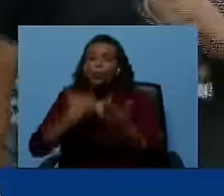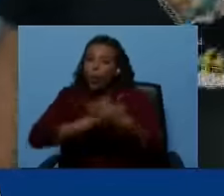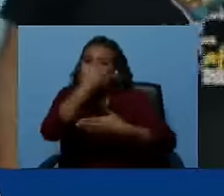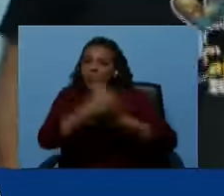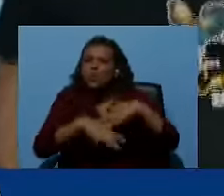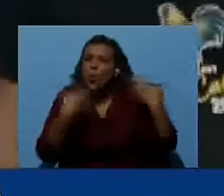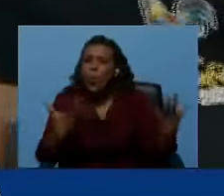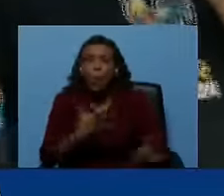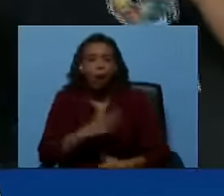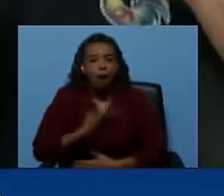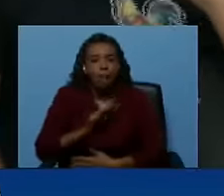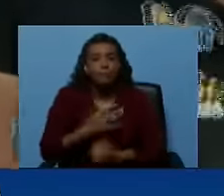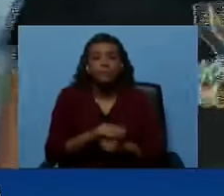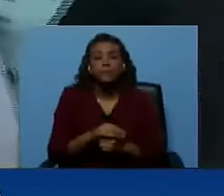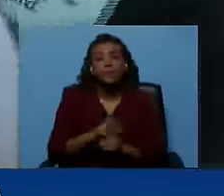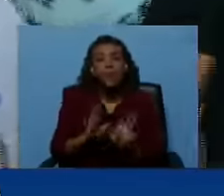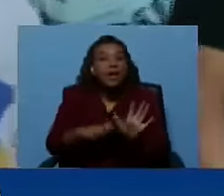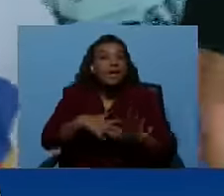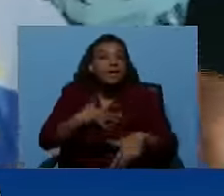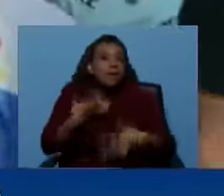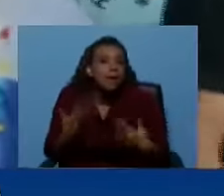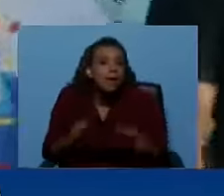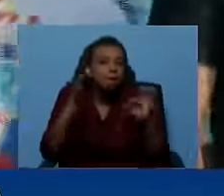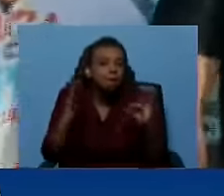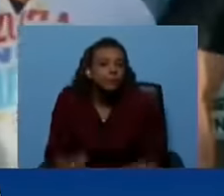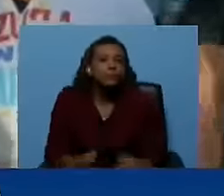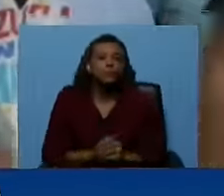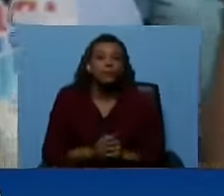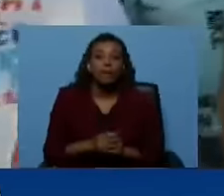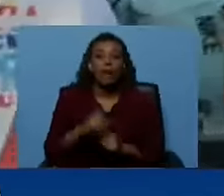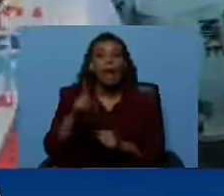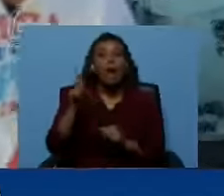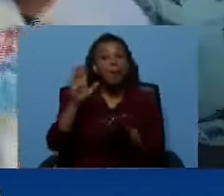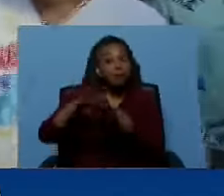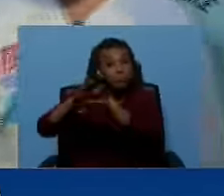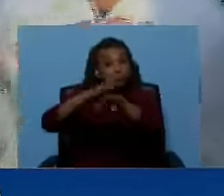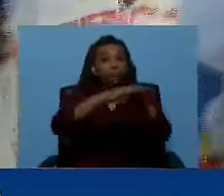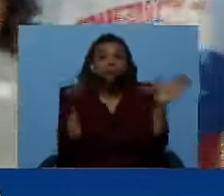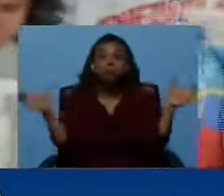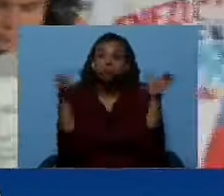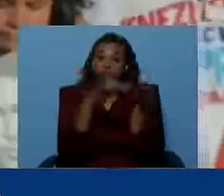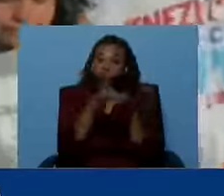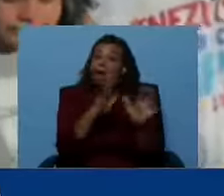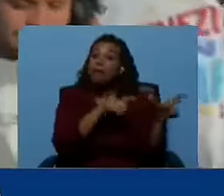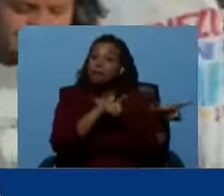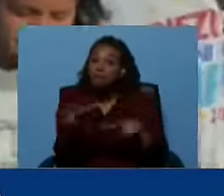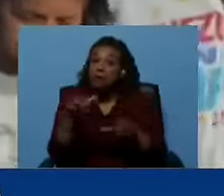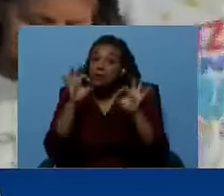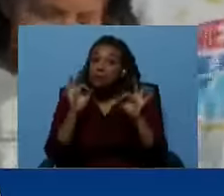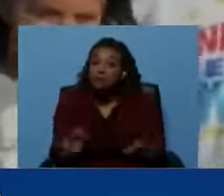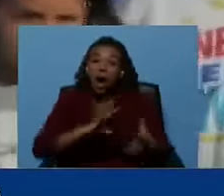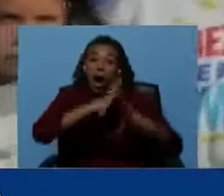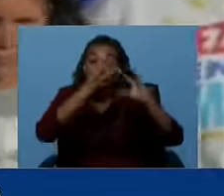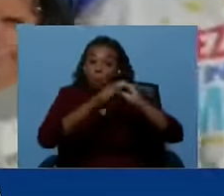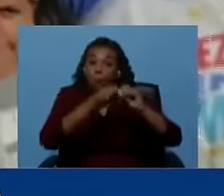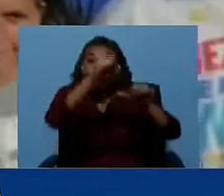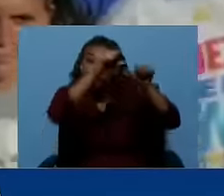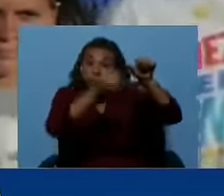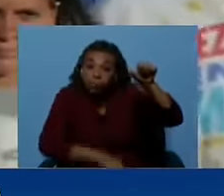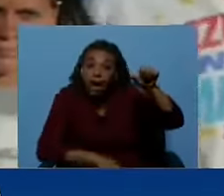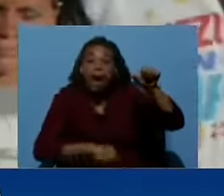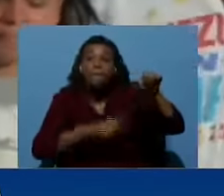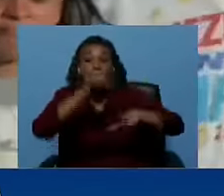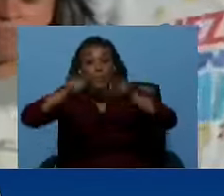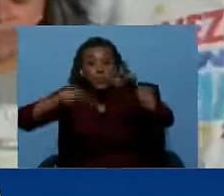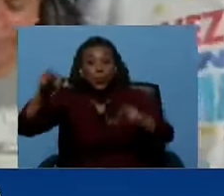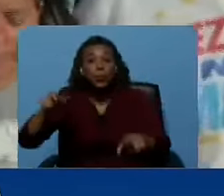prioridad el próximo domingo todos los vecinos y vecinas articuladas todo tod la fuerza articulada para que la